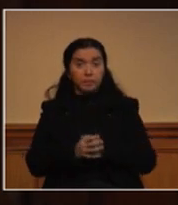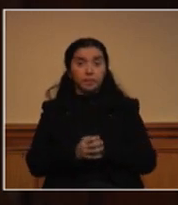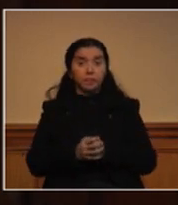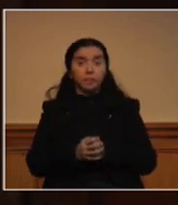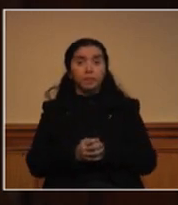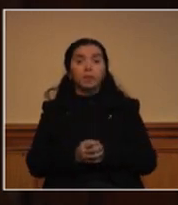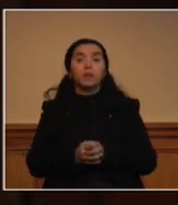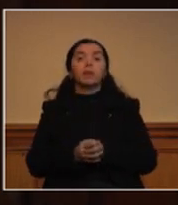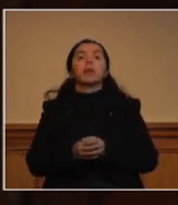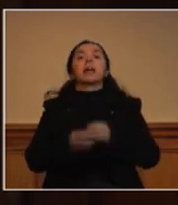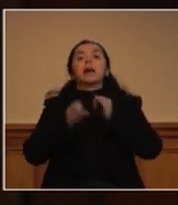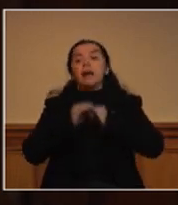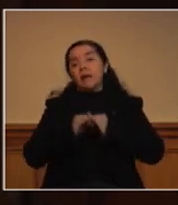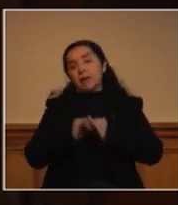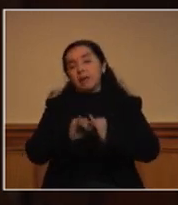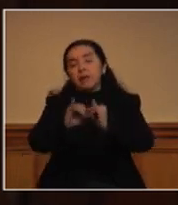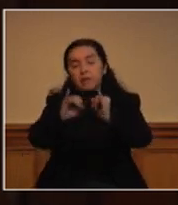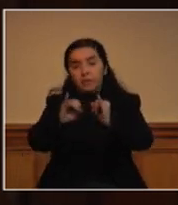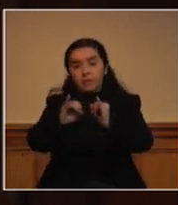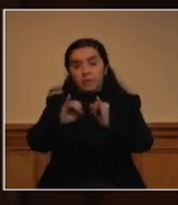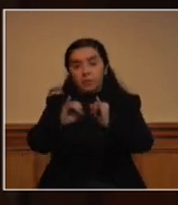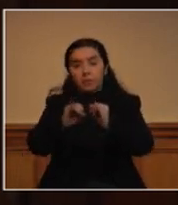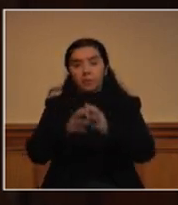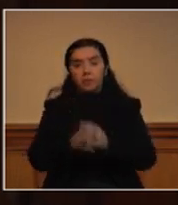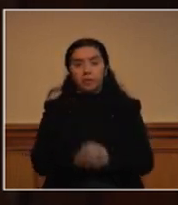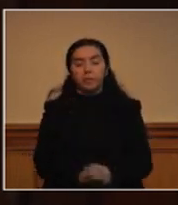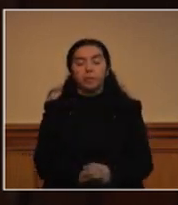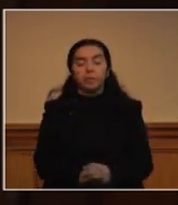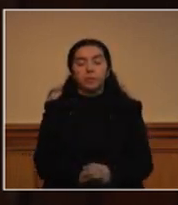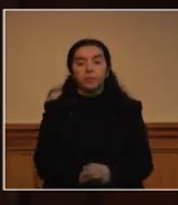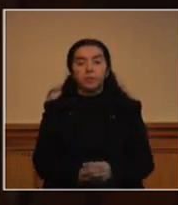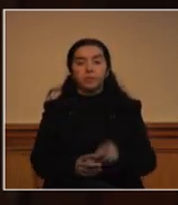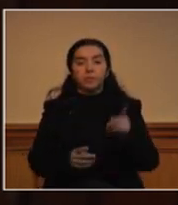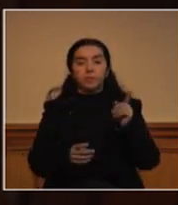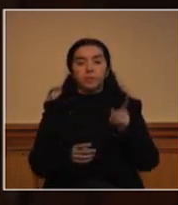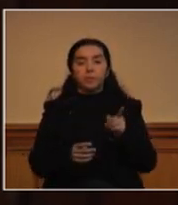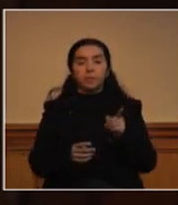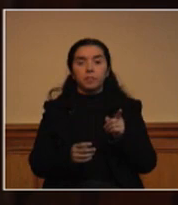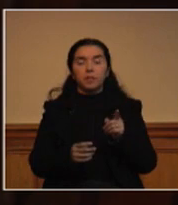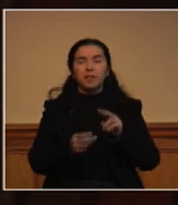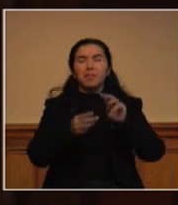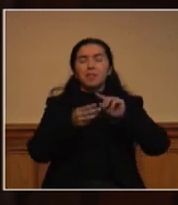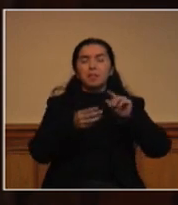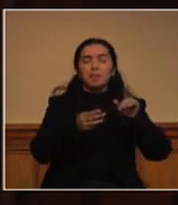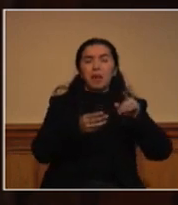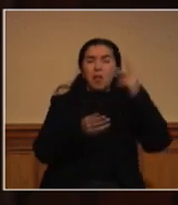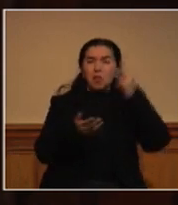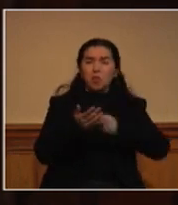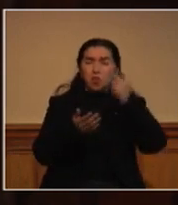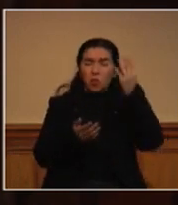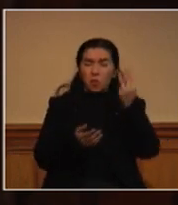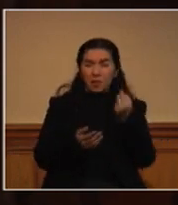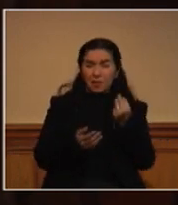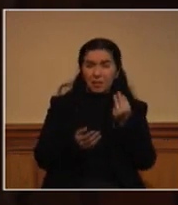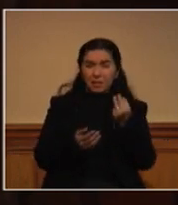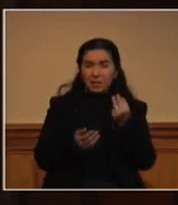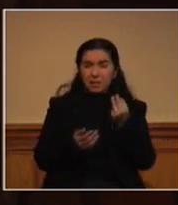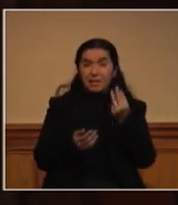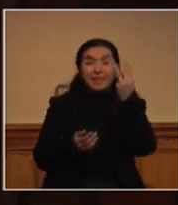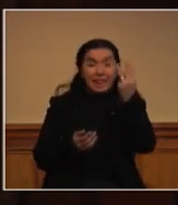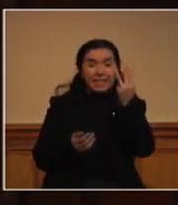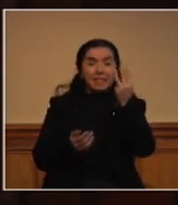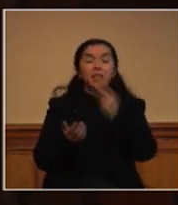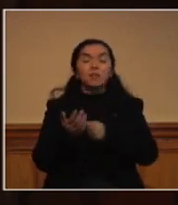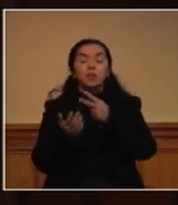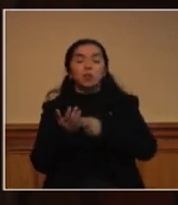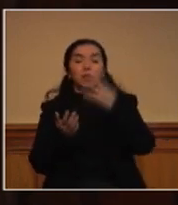la información, la cual se celebra en Ginebra y en el 2003 y en Túnez el 2005, y el